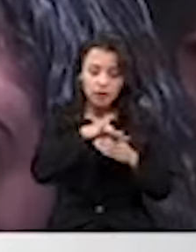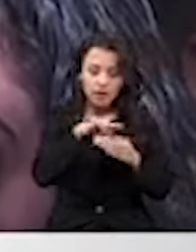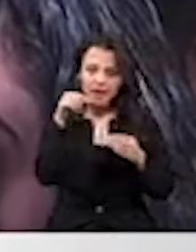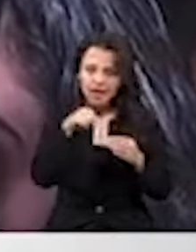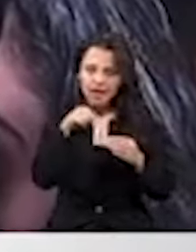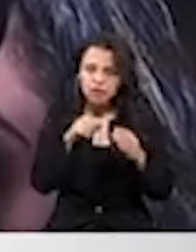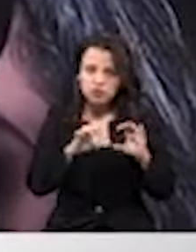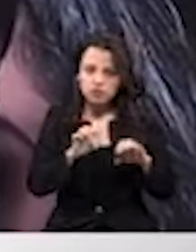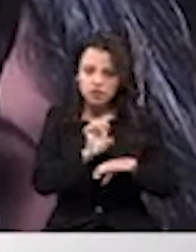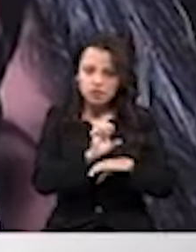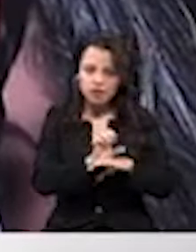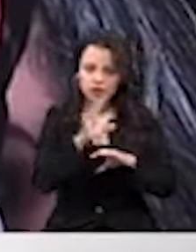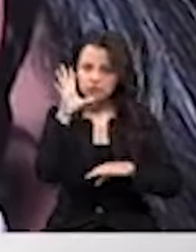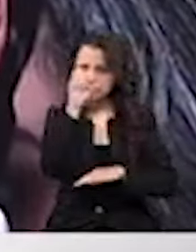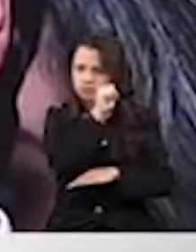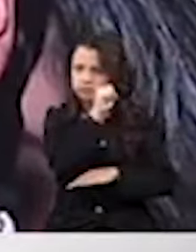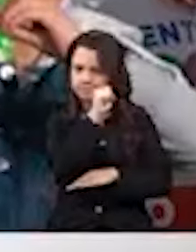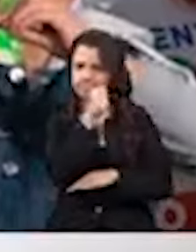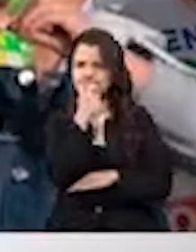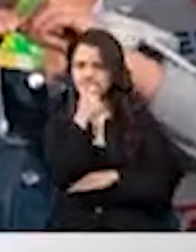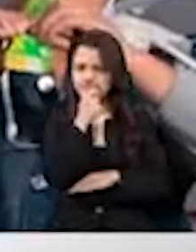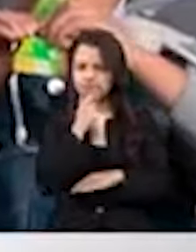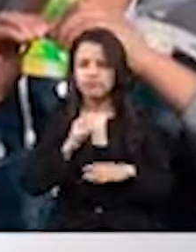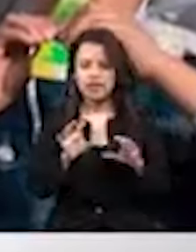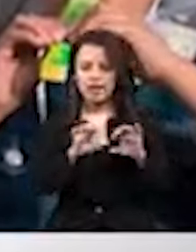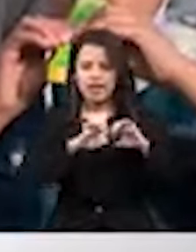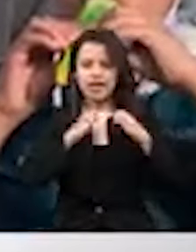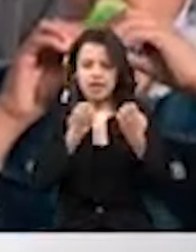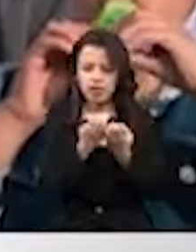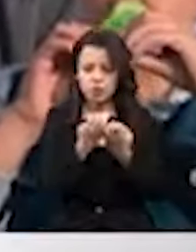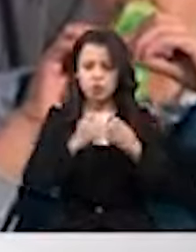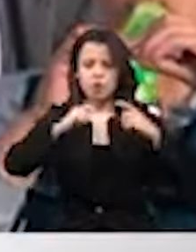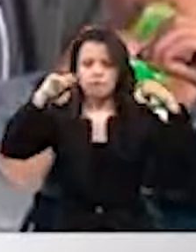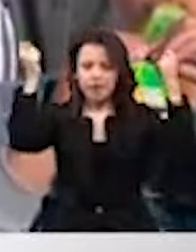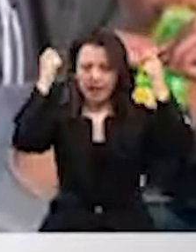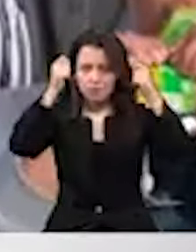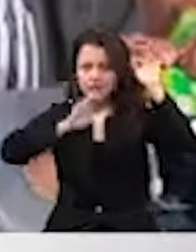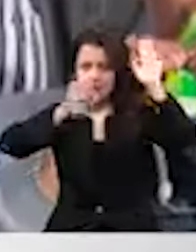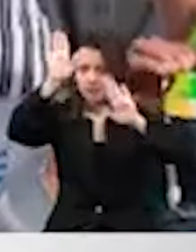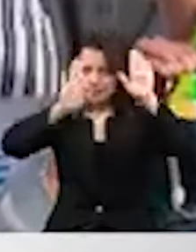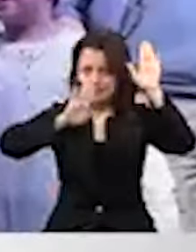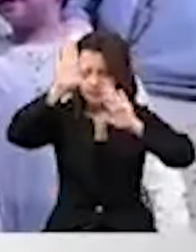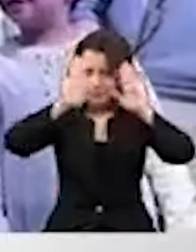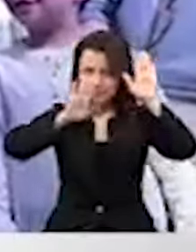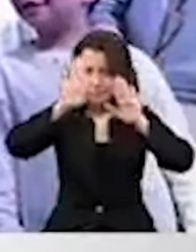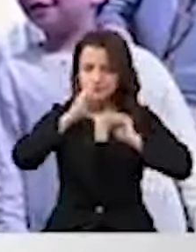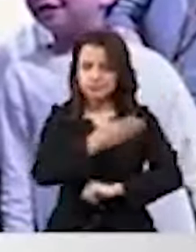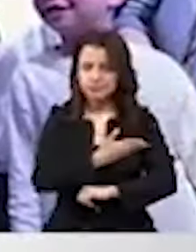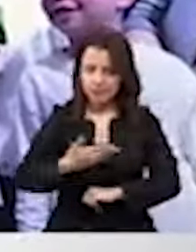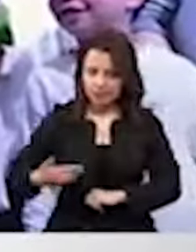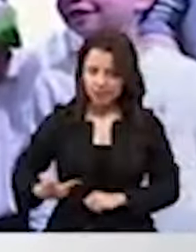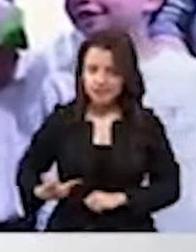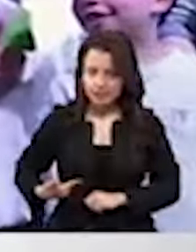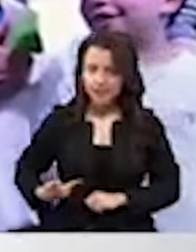al concluirse la investigación, que se han violado los topes de la campaña presidencial. Las